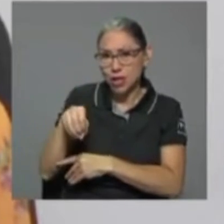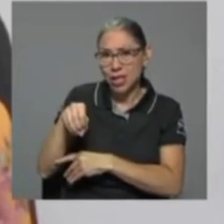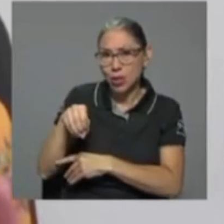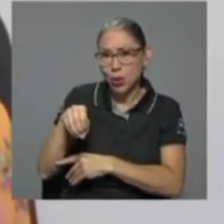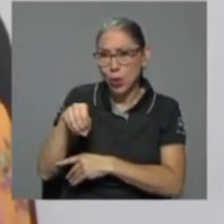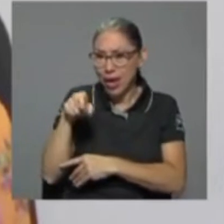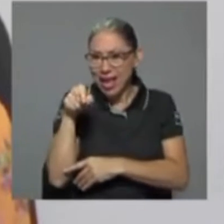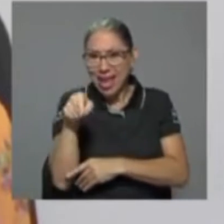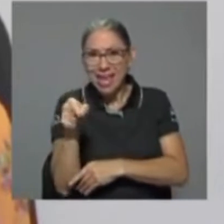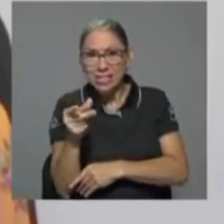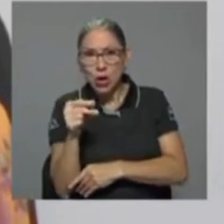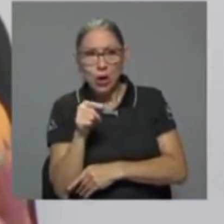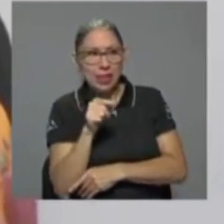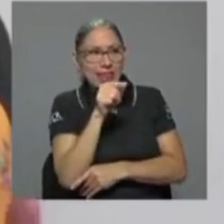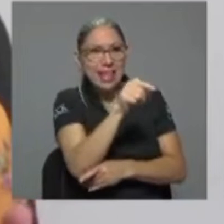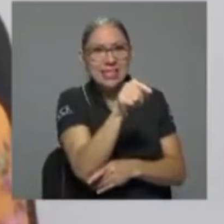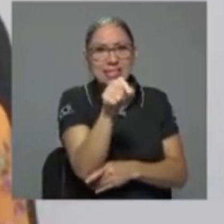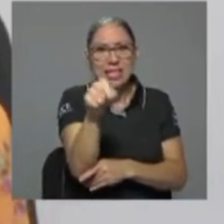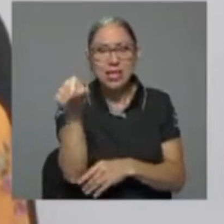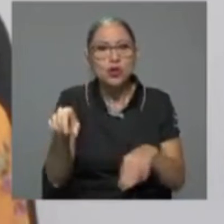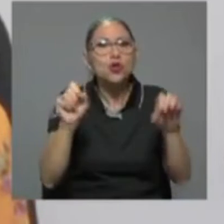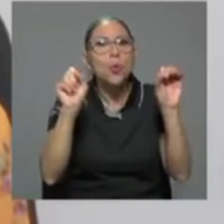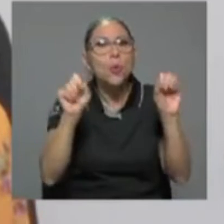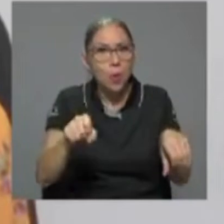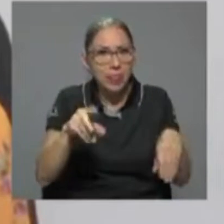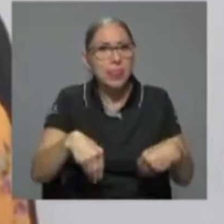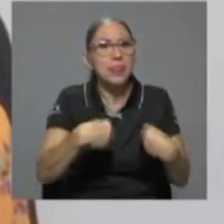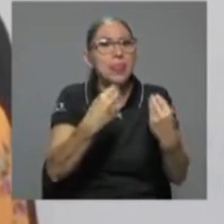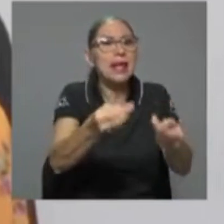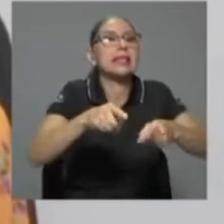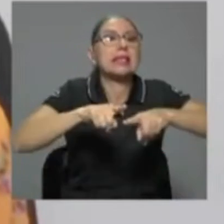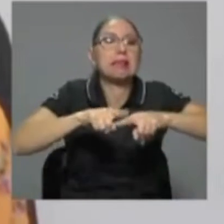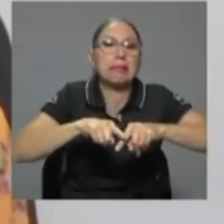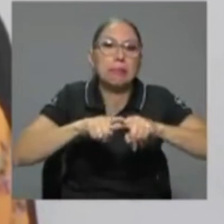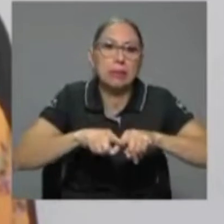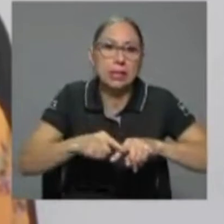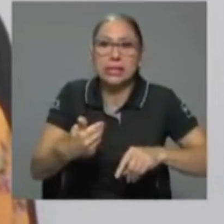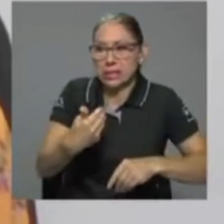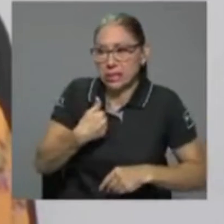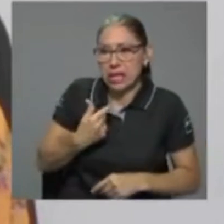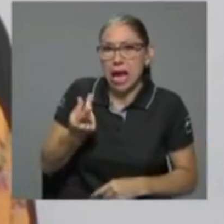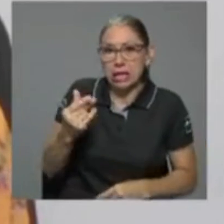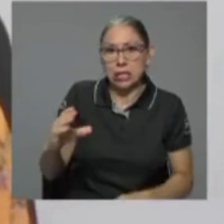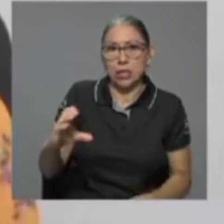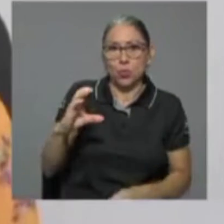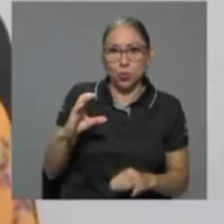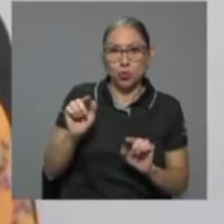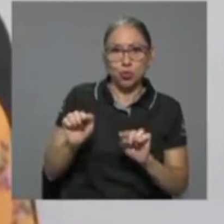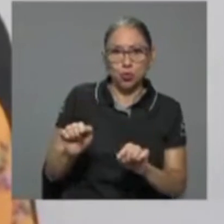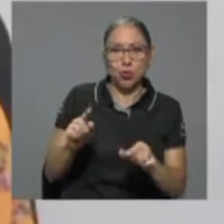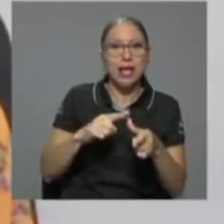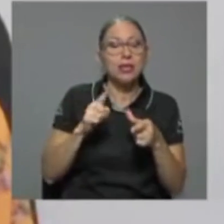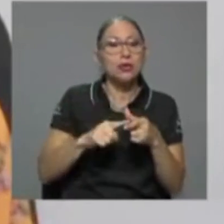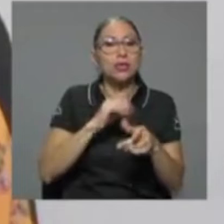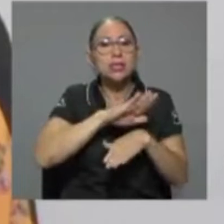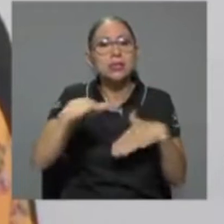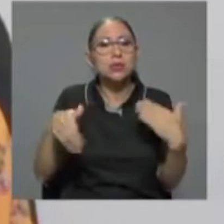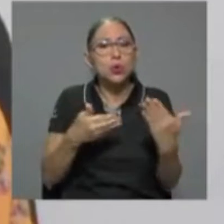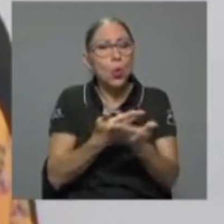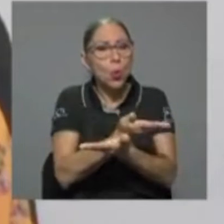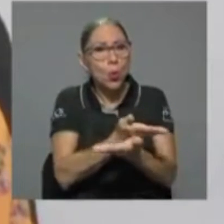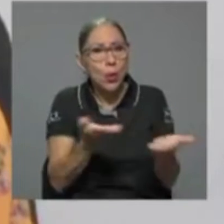destinos pueden girarse de conformidad con la disponibilidad de recursos que haya. Entonces, todo esto